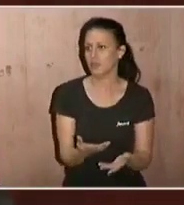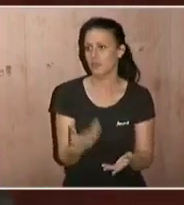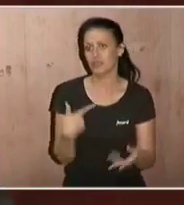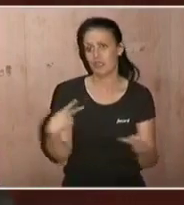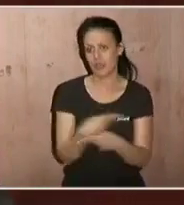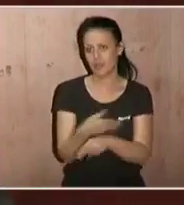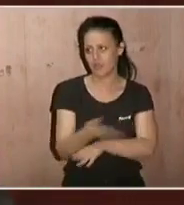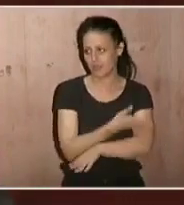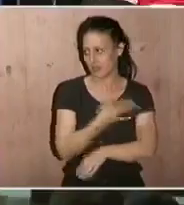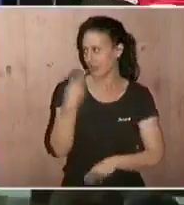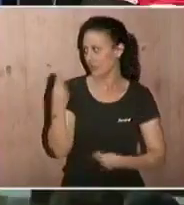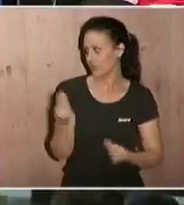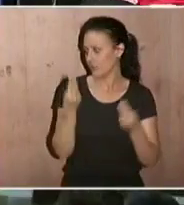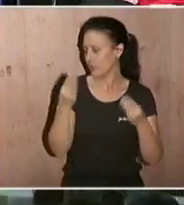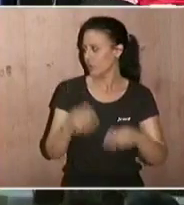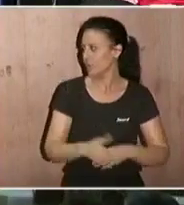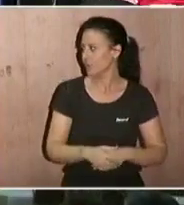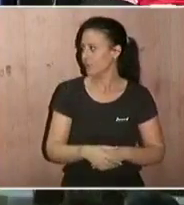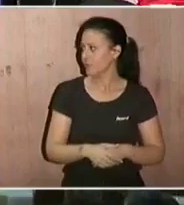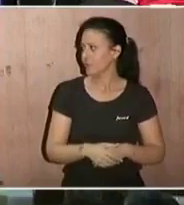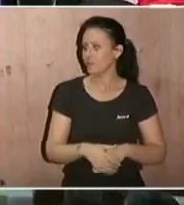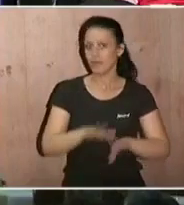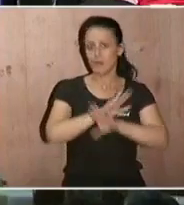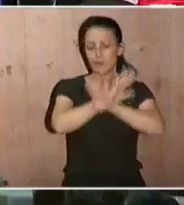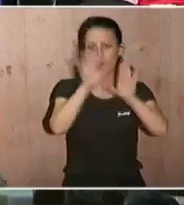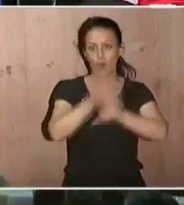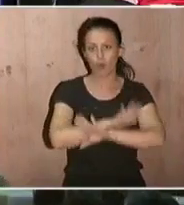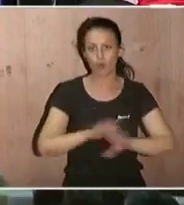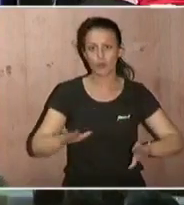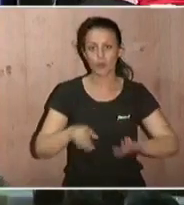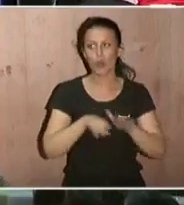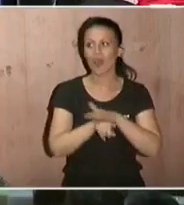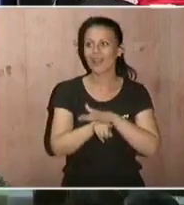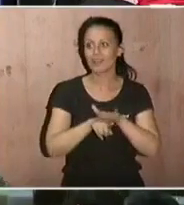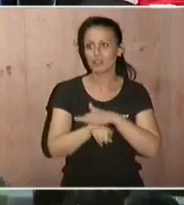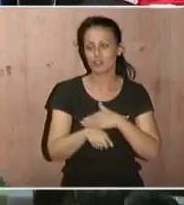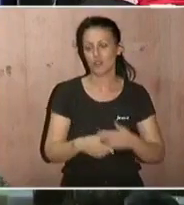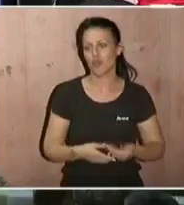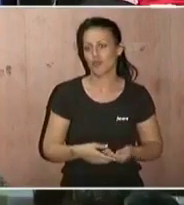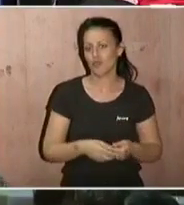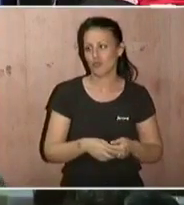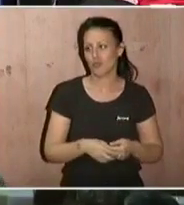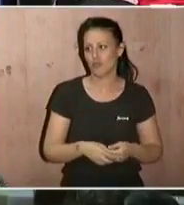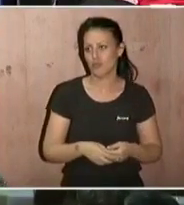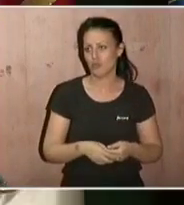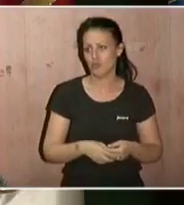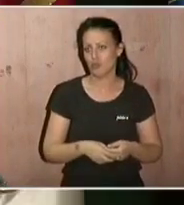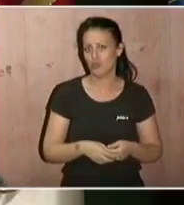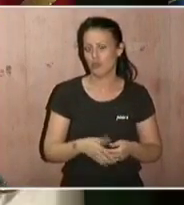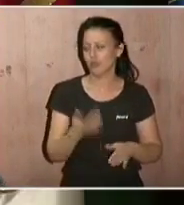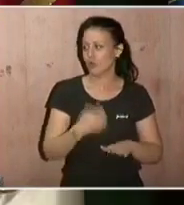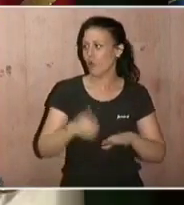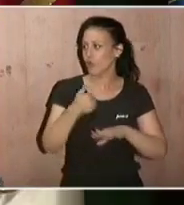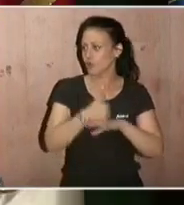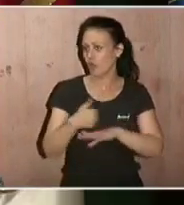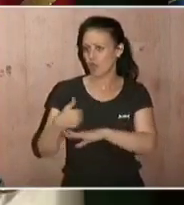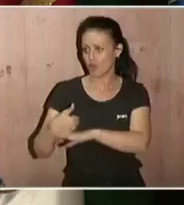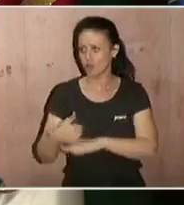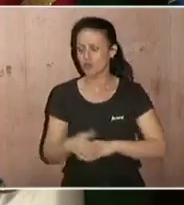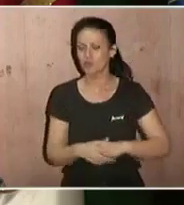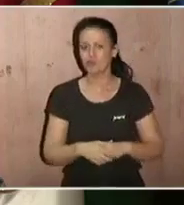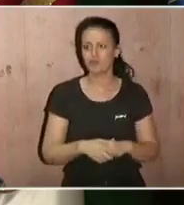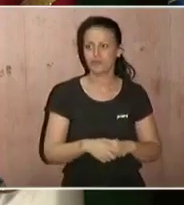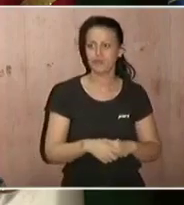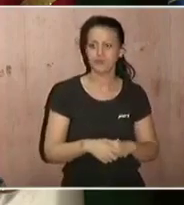evitarlo. Y por último, me queda la gestión, las cargas y los cargos. Creo que